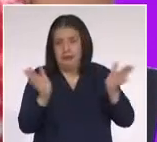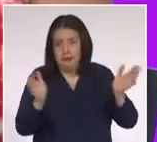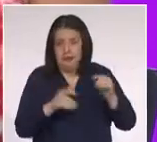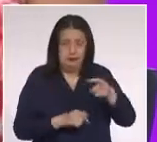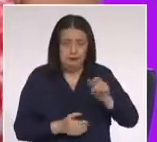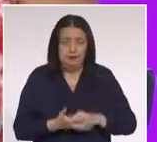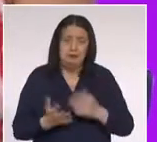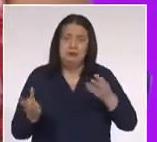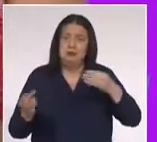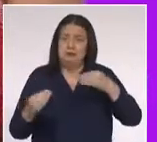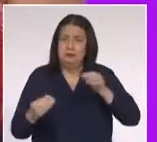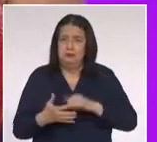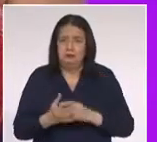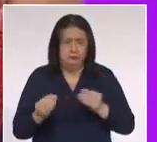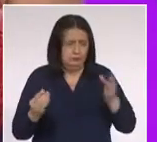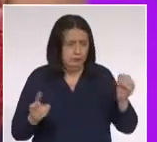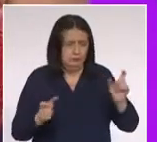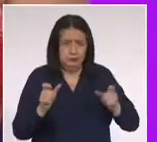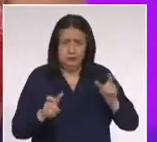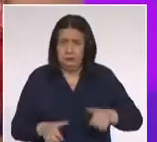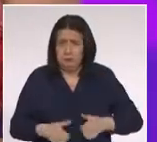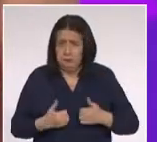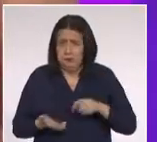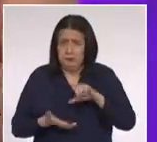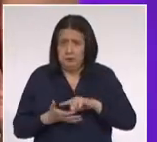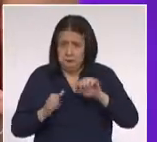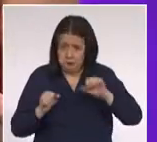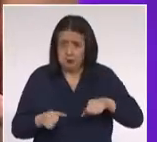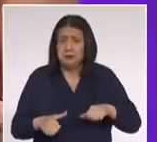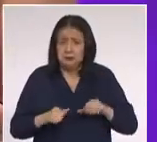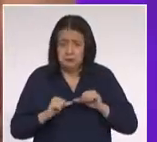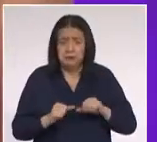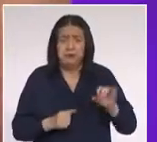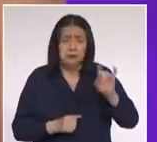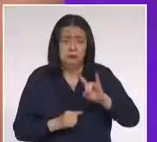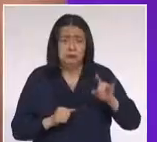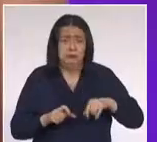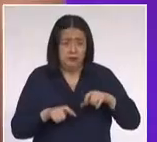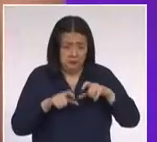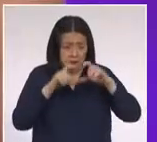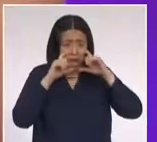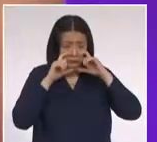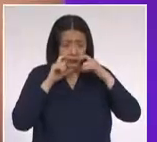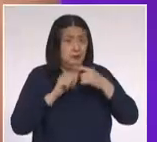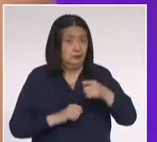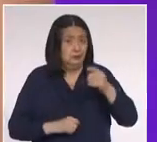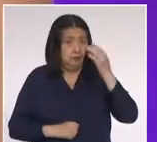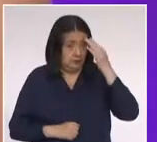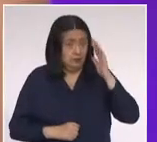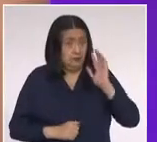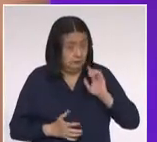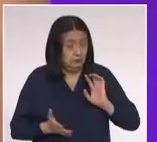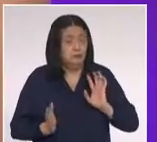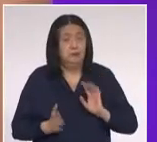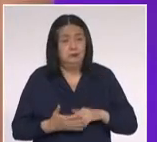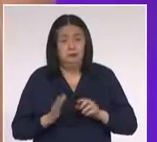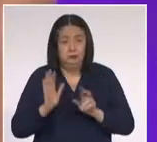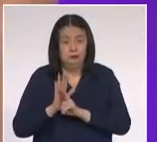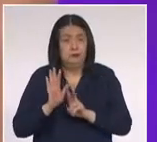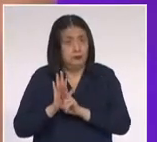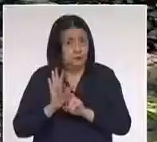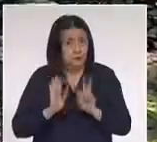y pese a la flexibilización, cientos de vecinos limeños continúan utilizando los tapabocas porque ya sabemos que además es una medida